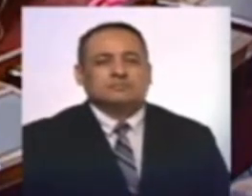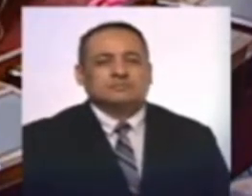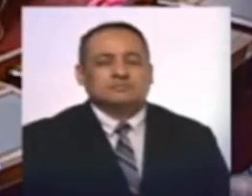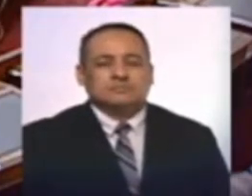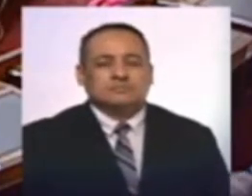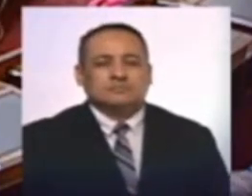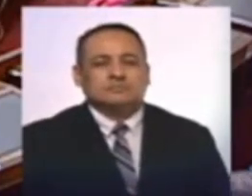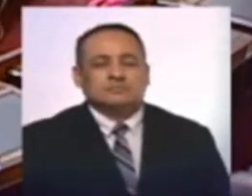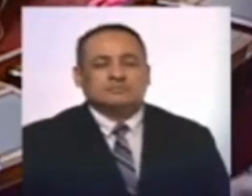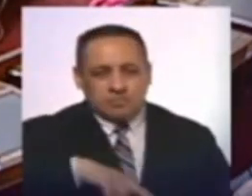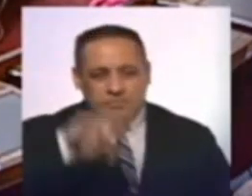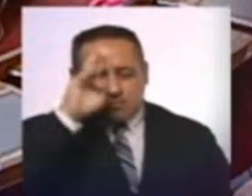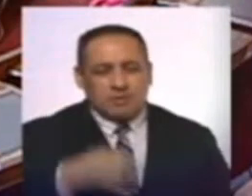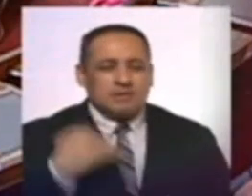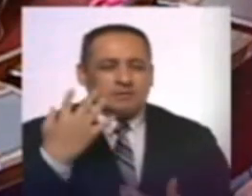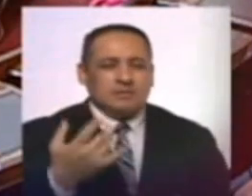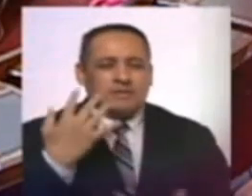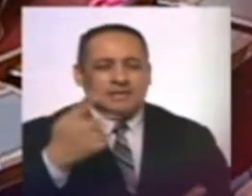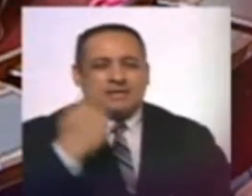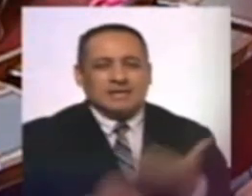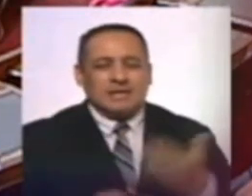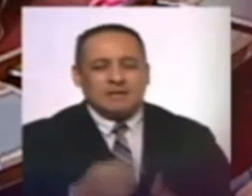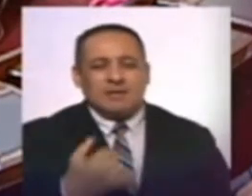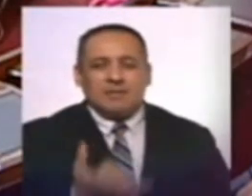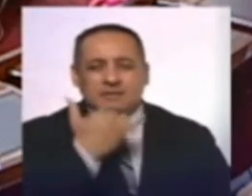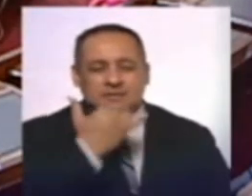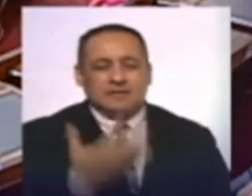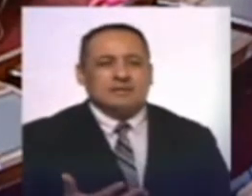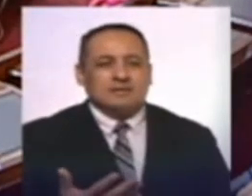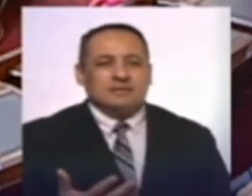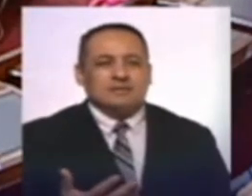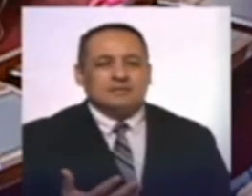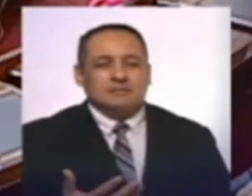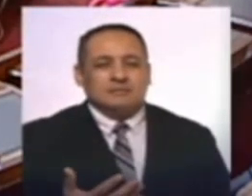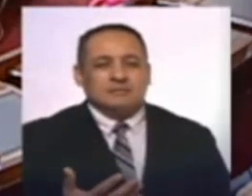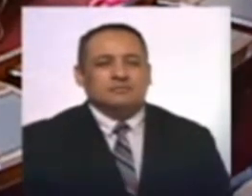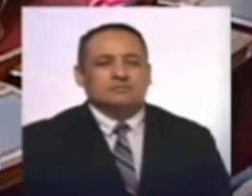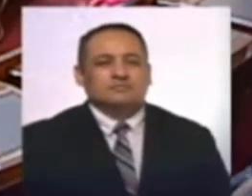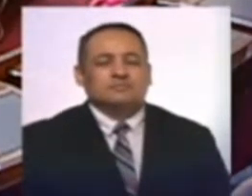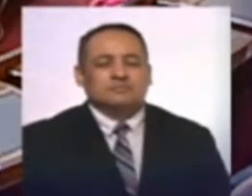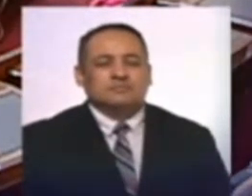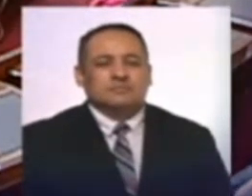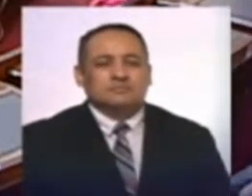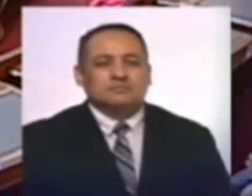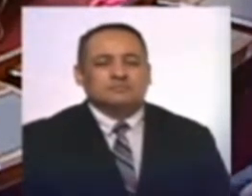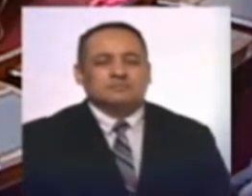hubiera querido que mis hijos estuvieran aquí,